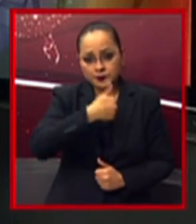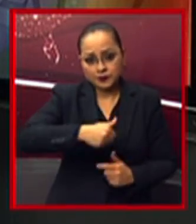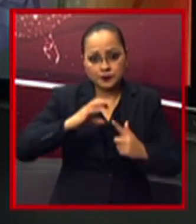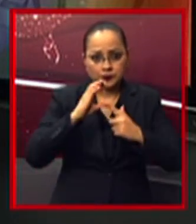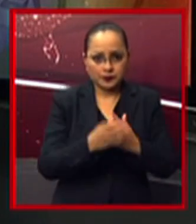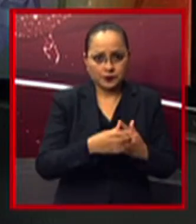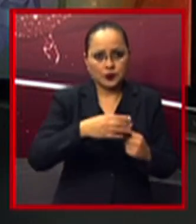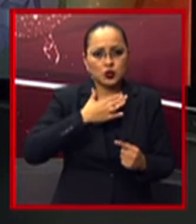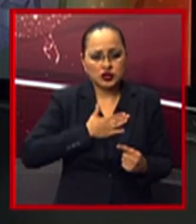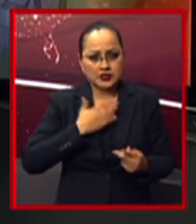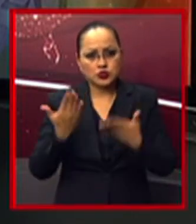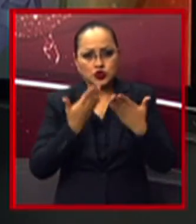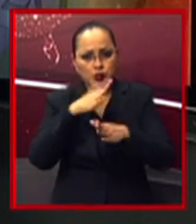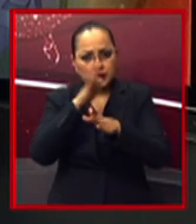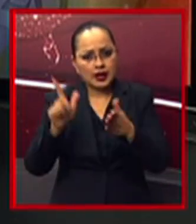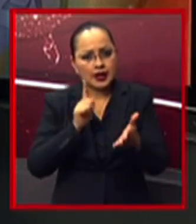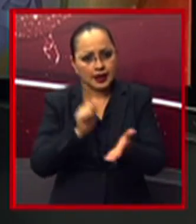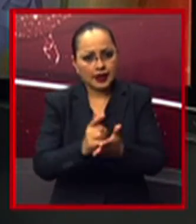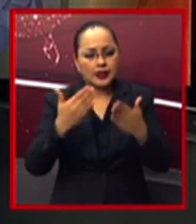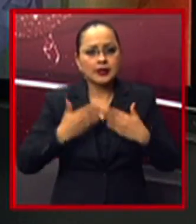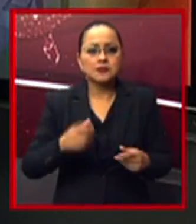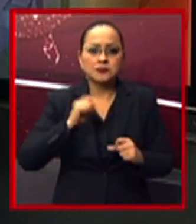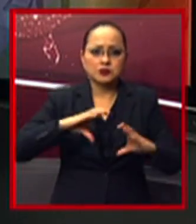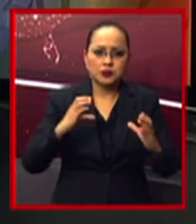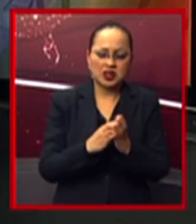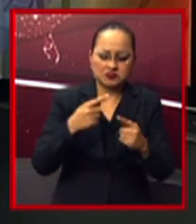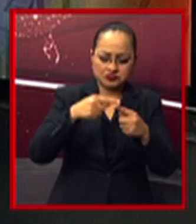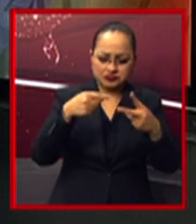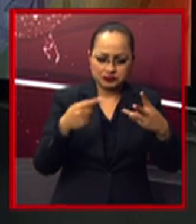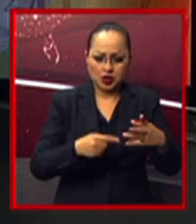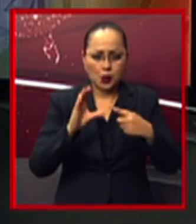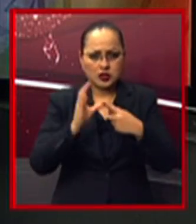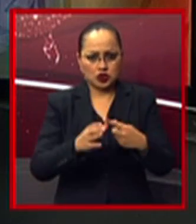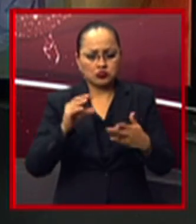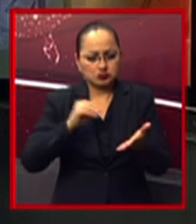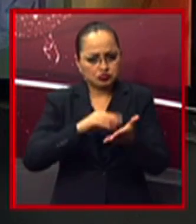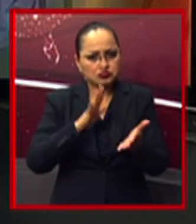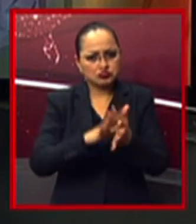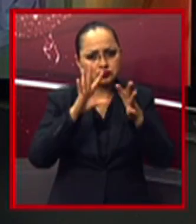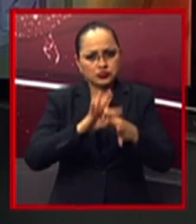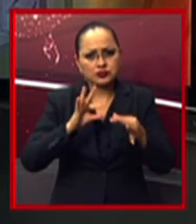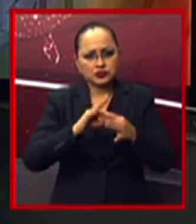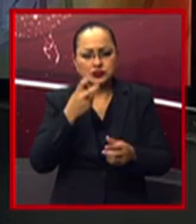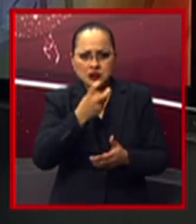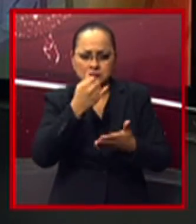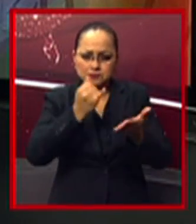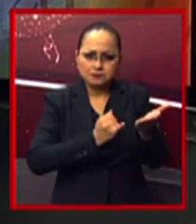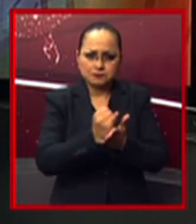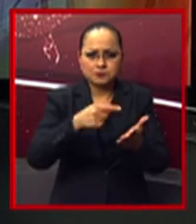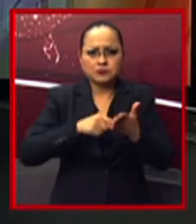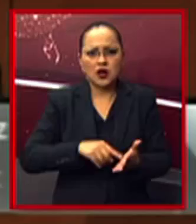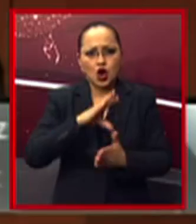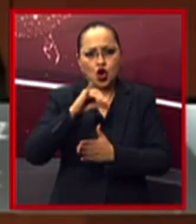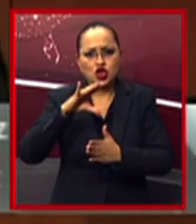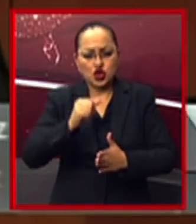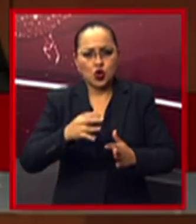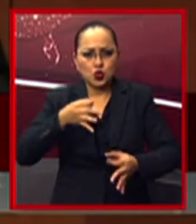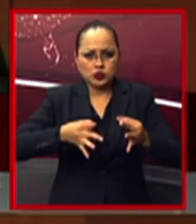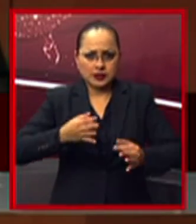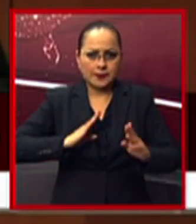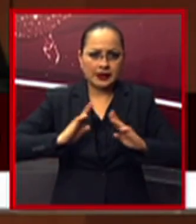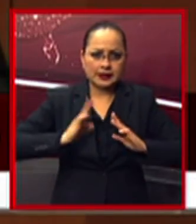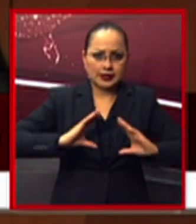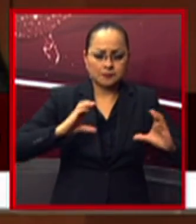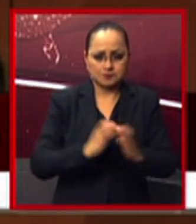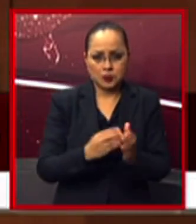fueron Justicia y Estudios Legislativos, como parte de las dictaminadoras, fundamentaron esta minuta que reforma el Código de Justicia Militar y expide